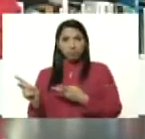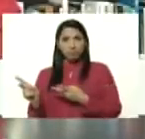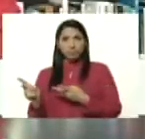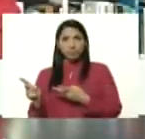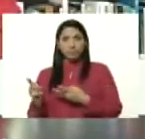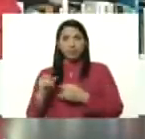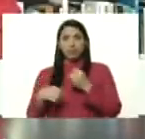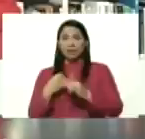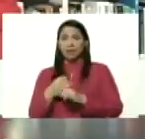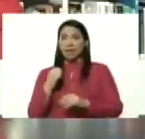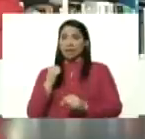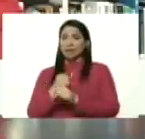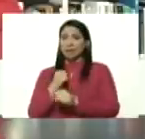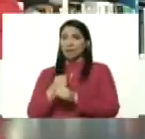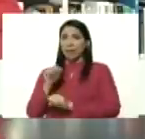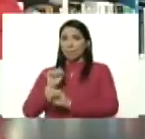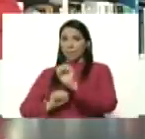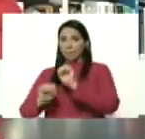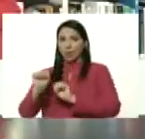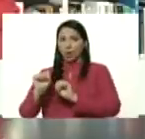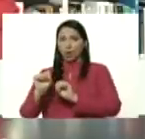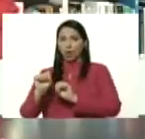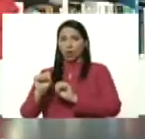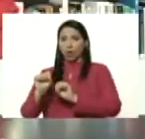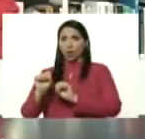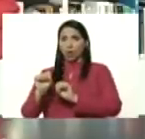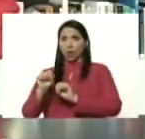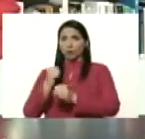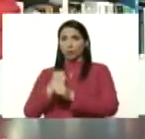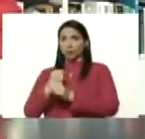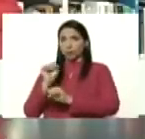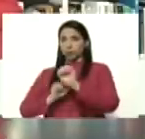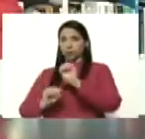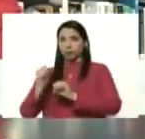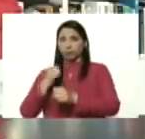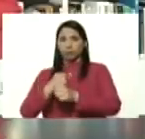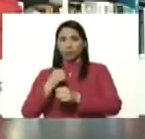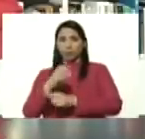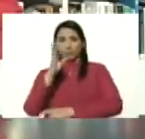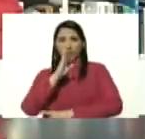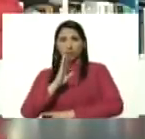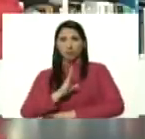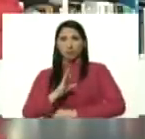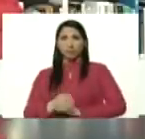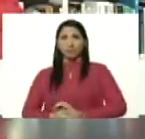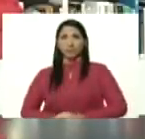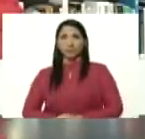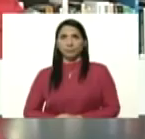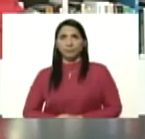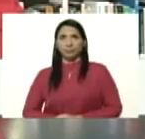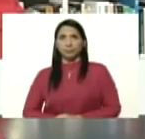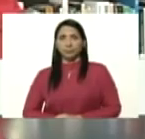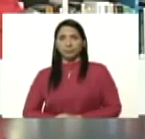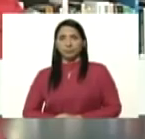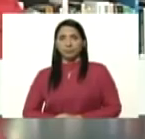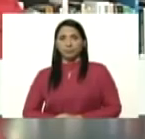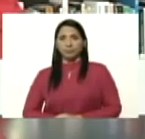la Clase Obrera do Brasil. Bem-vindo, Ricardo. ¿Me logra